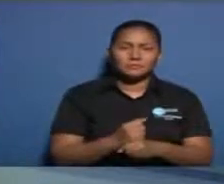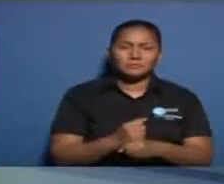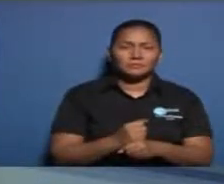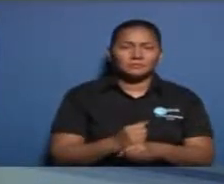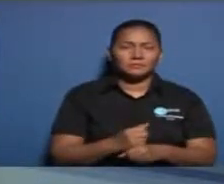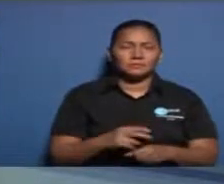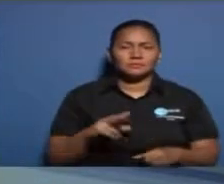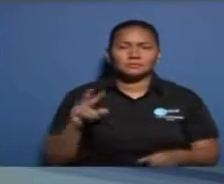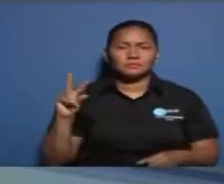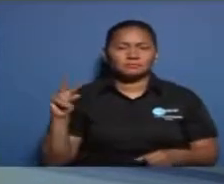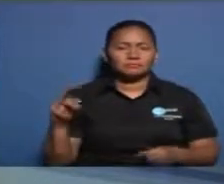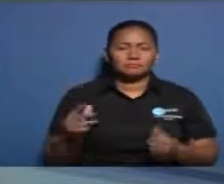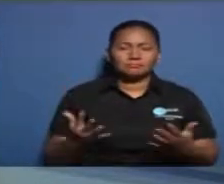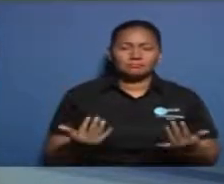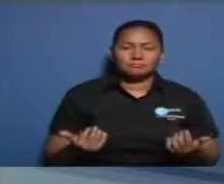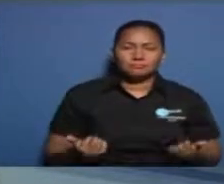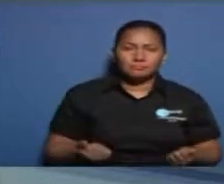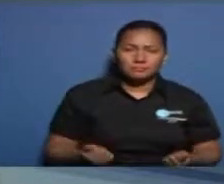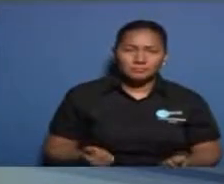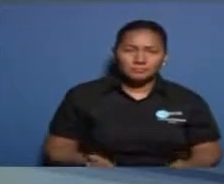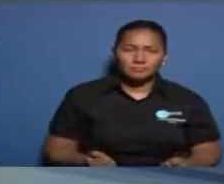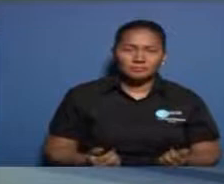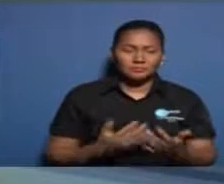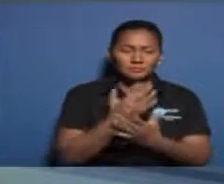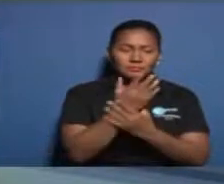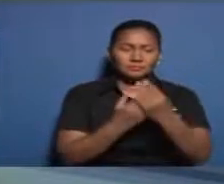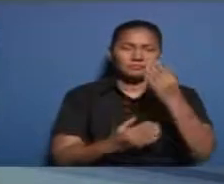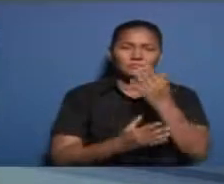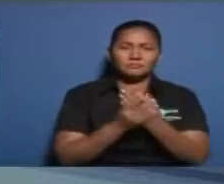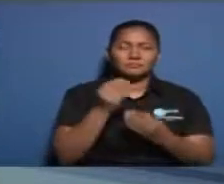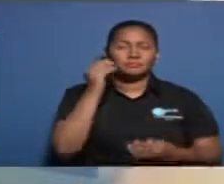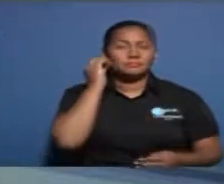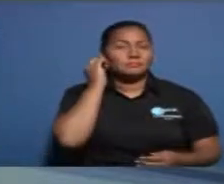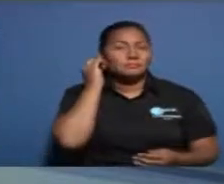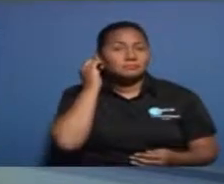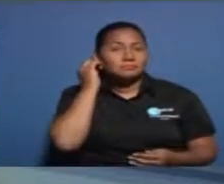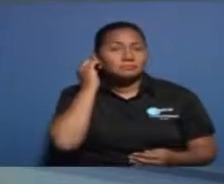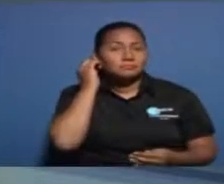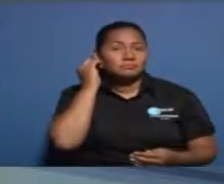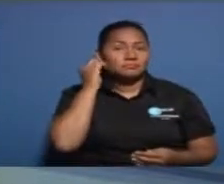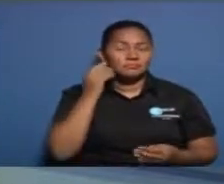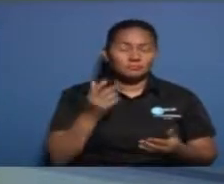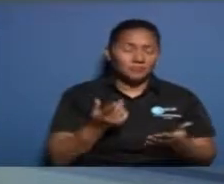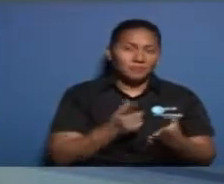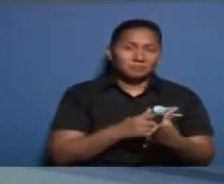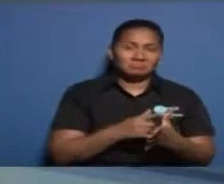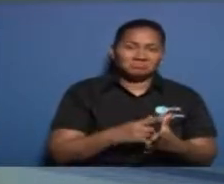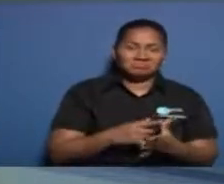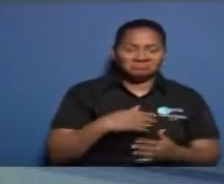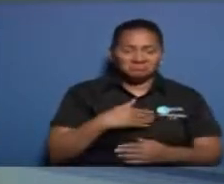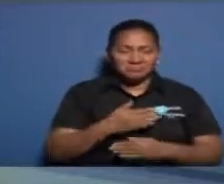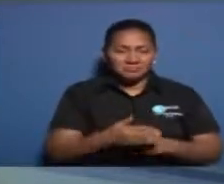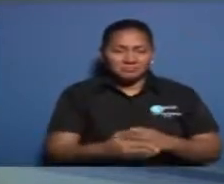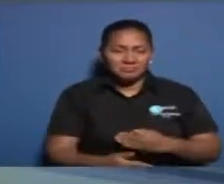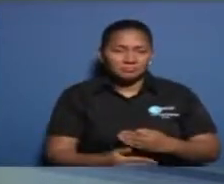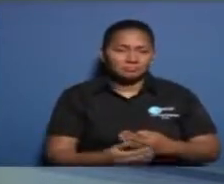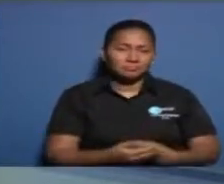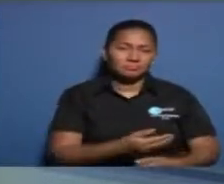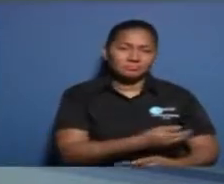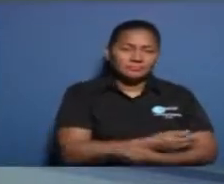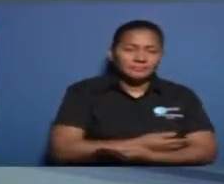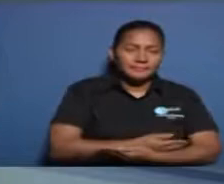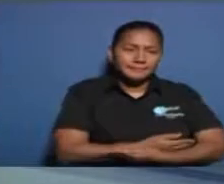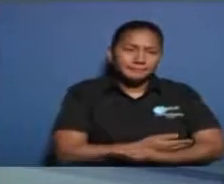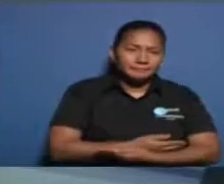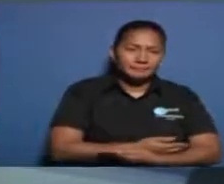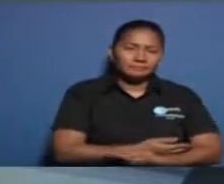femenina precisamente porque bueno biológicamente las mujeres son las que se embarazan amamanta lo ven como una pérdida dentro